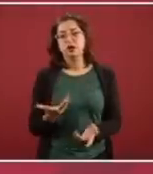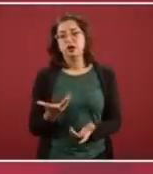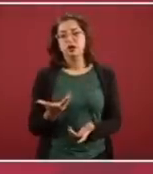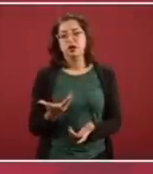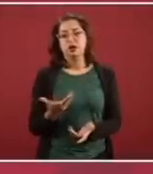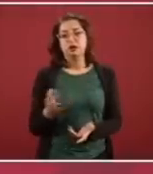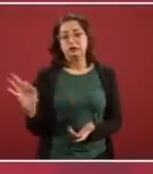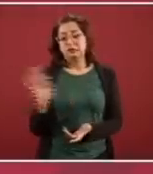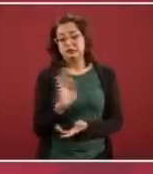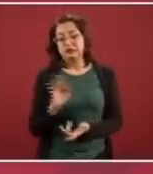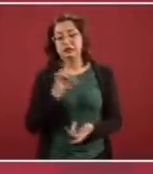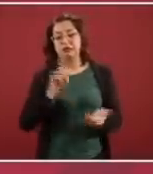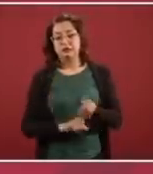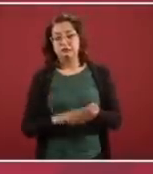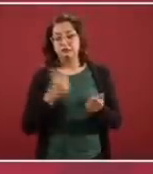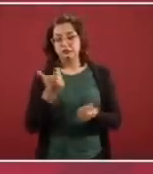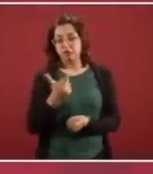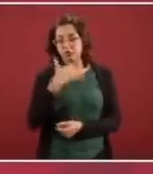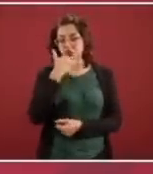posibilidades de lavado de dinero.